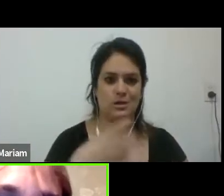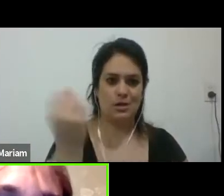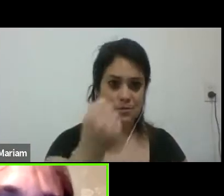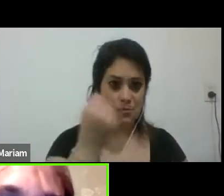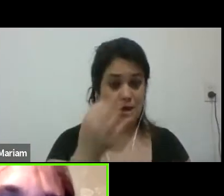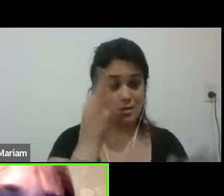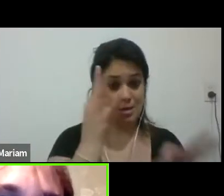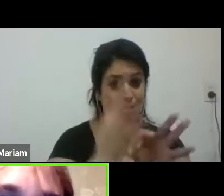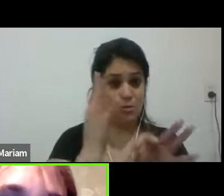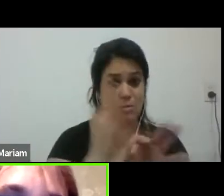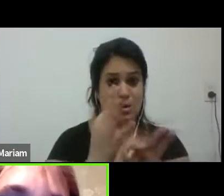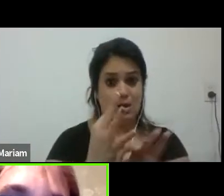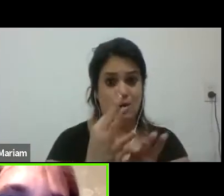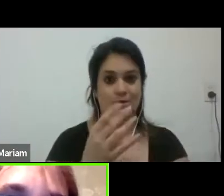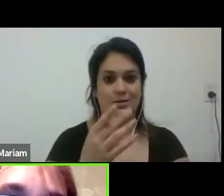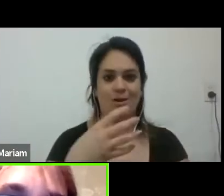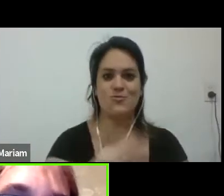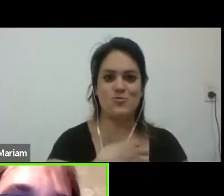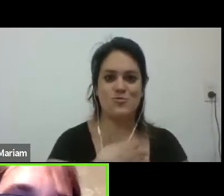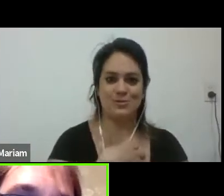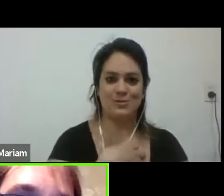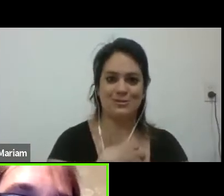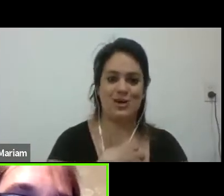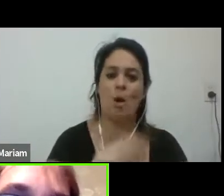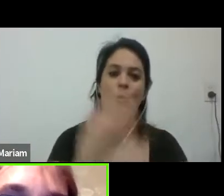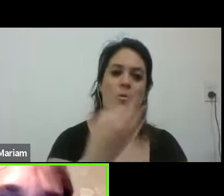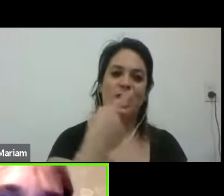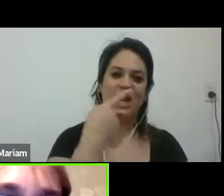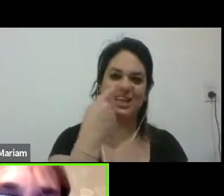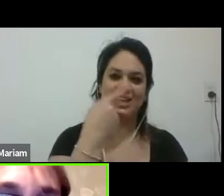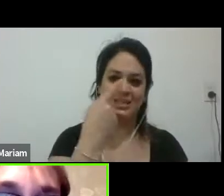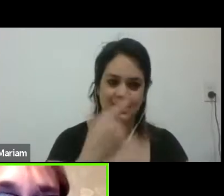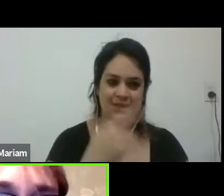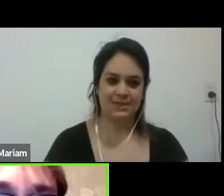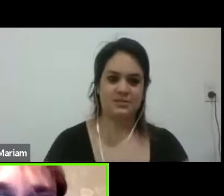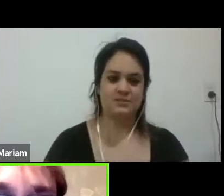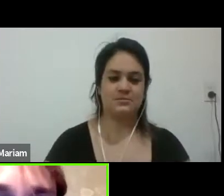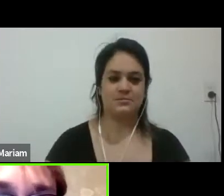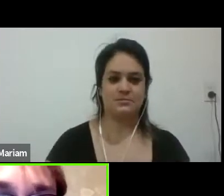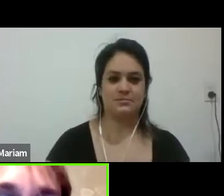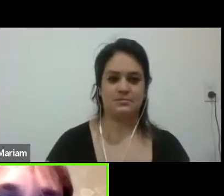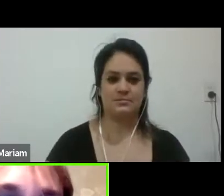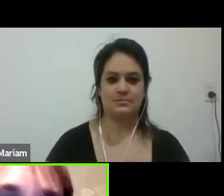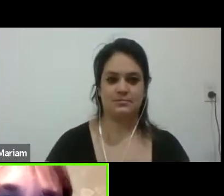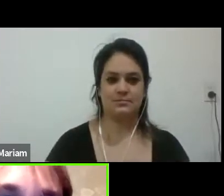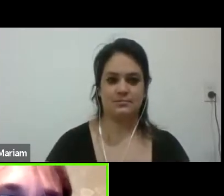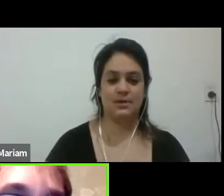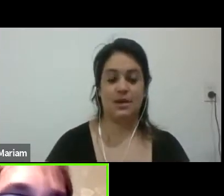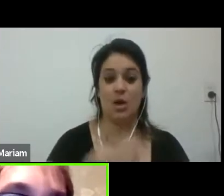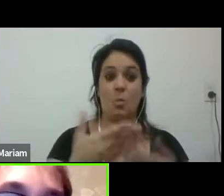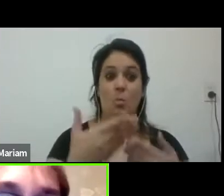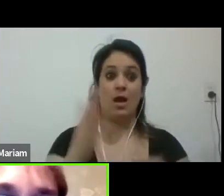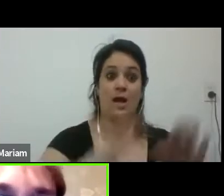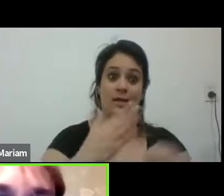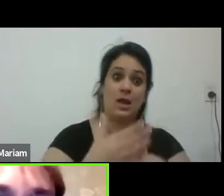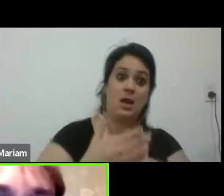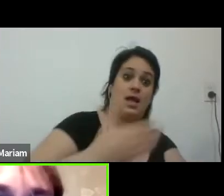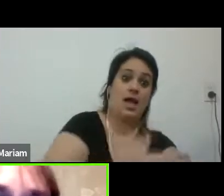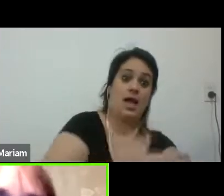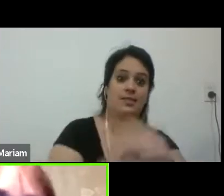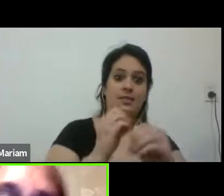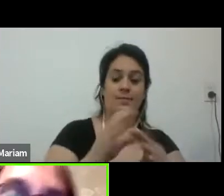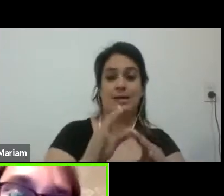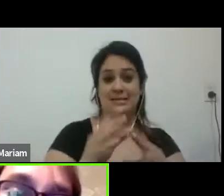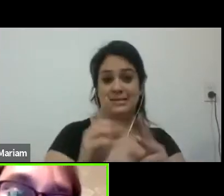que la escuela también hace cursos sumamente ricos y llamativos que pueden tomarlo antes de empezar a la tecnicatura